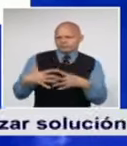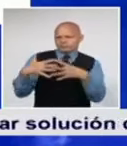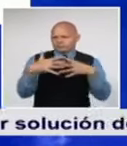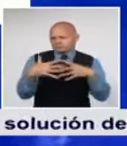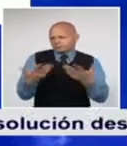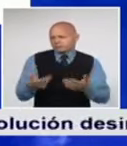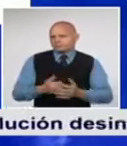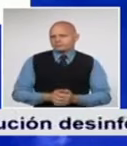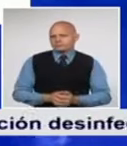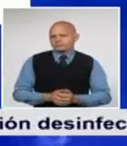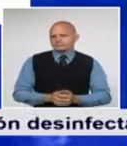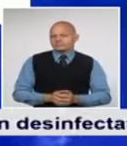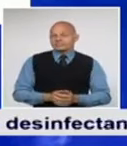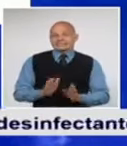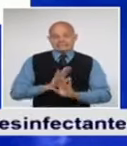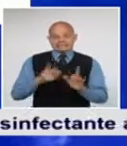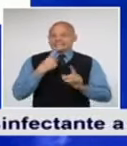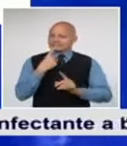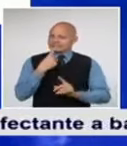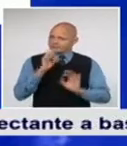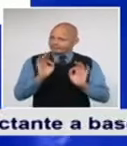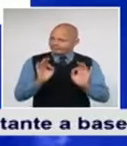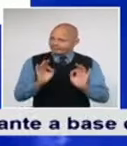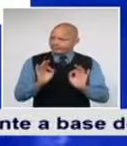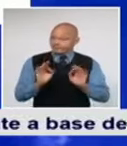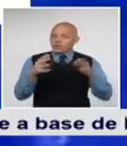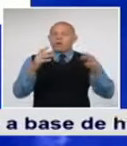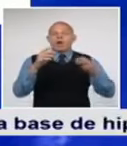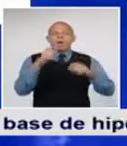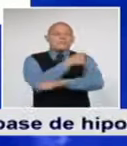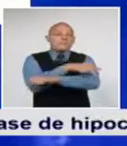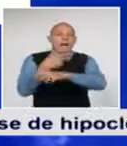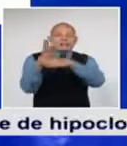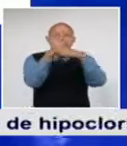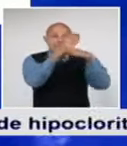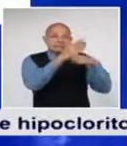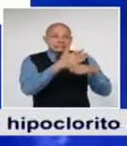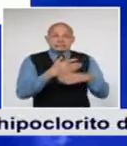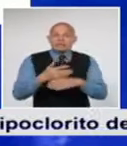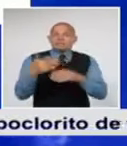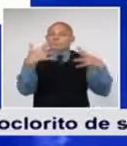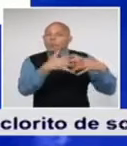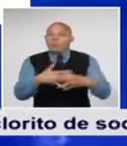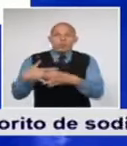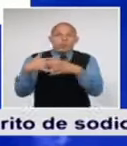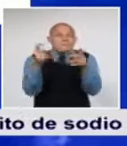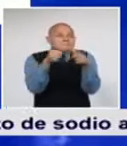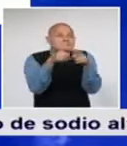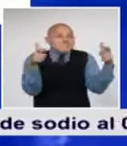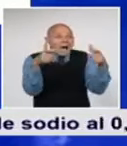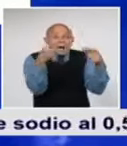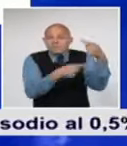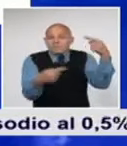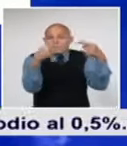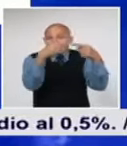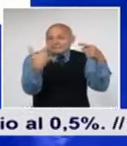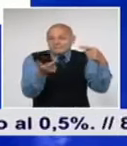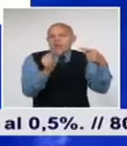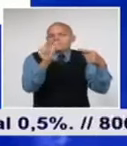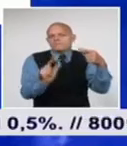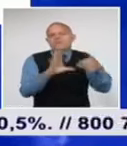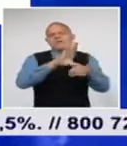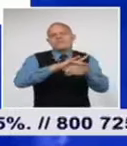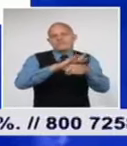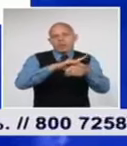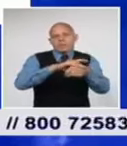es el país del mundo con mayor número de casos y de fallecidos, pues con una tasa de